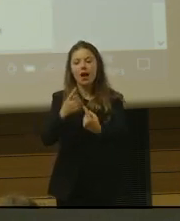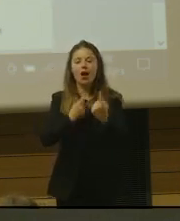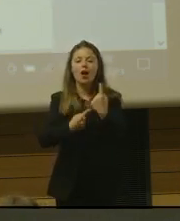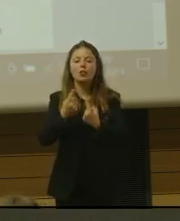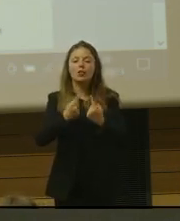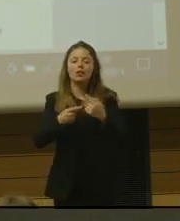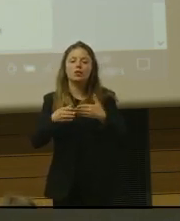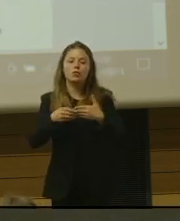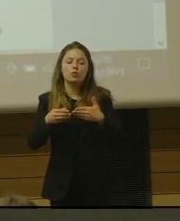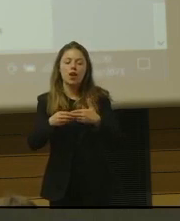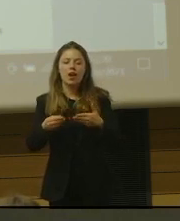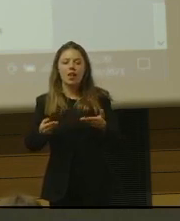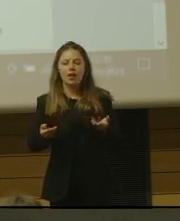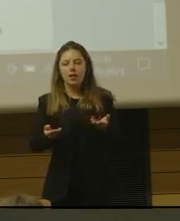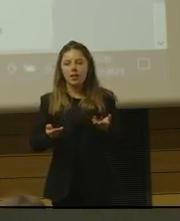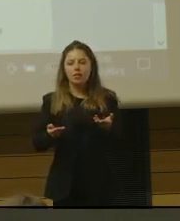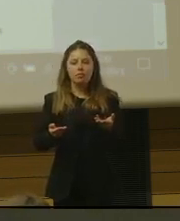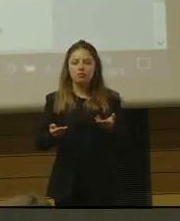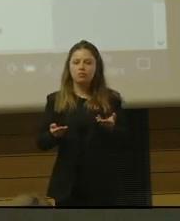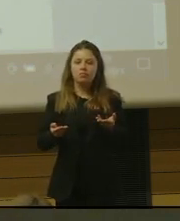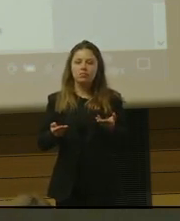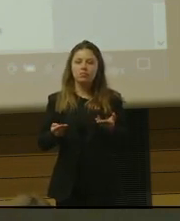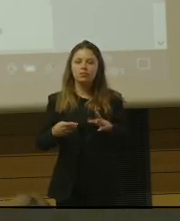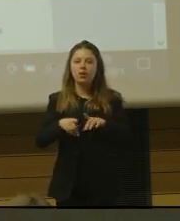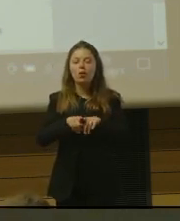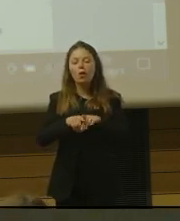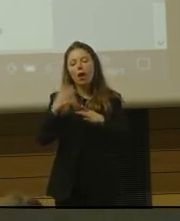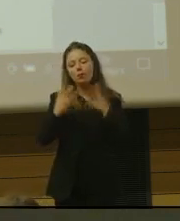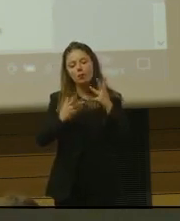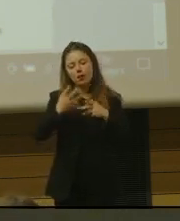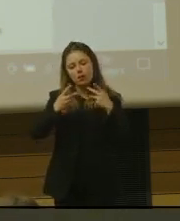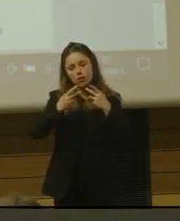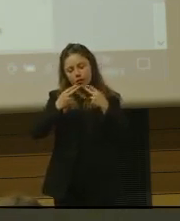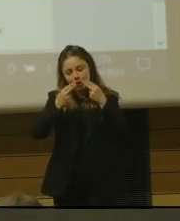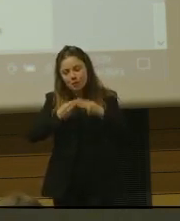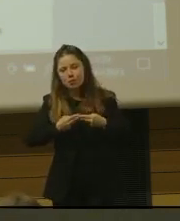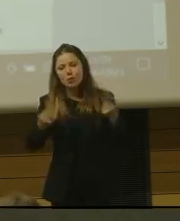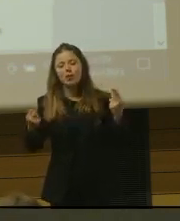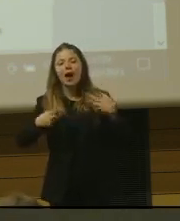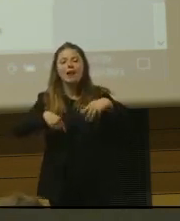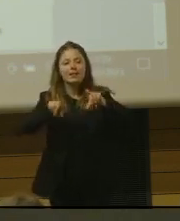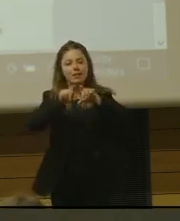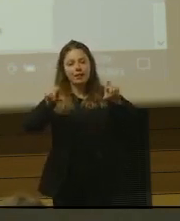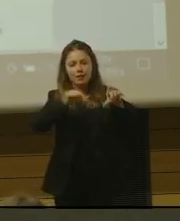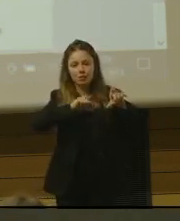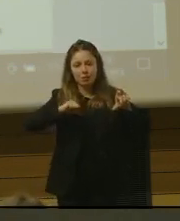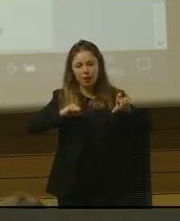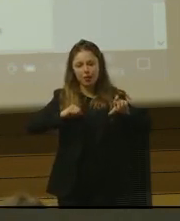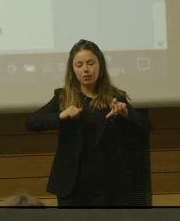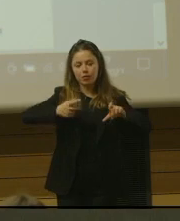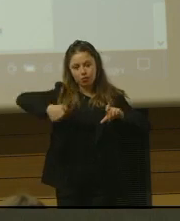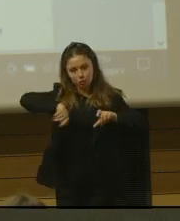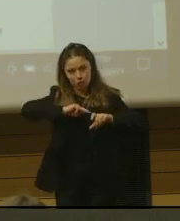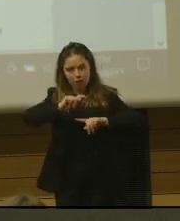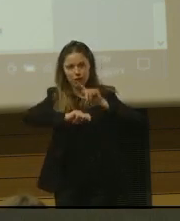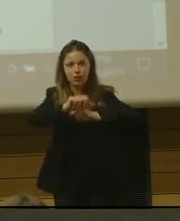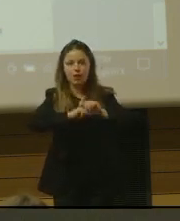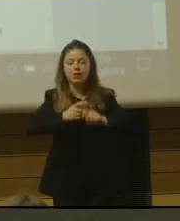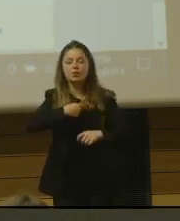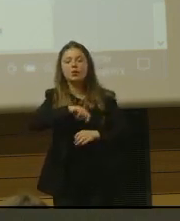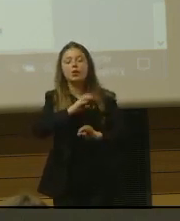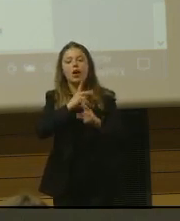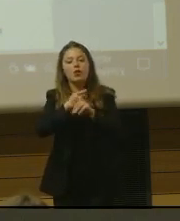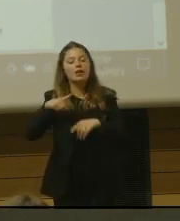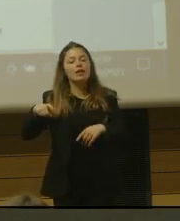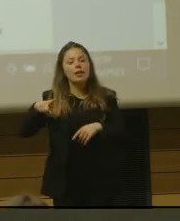utilizamos, bueno, desde la mayoría de las administraciones públicas, incluido las entidades privadas como nosotros, como la Asociación Española contra el Cáncer u